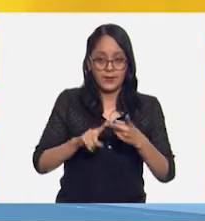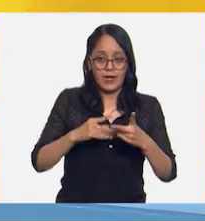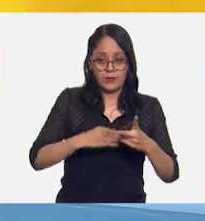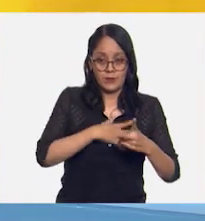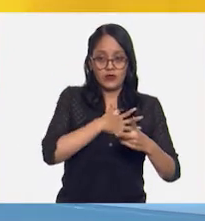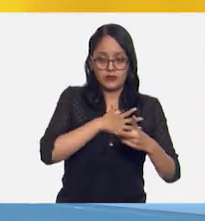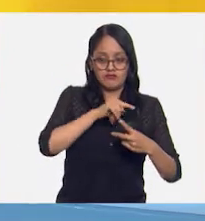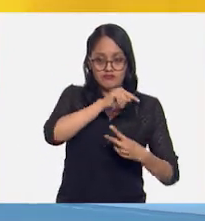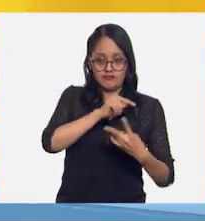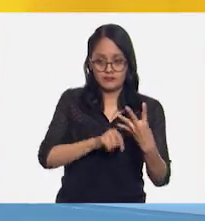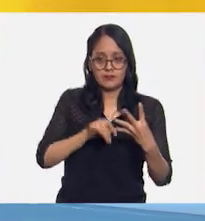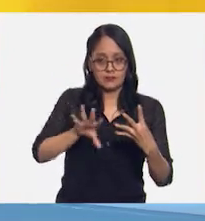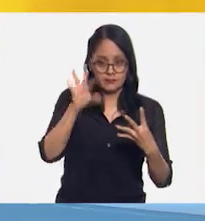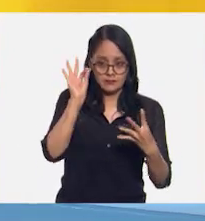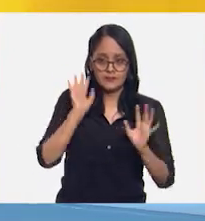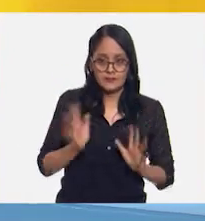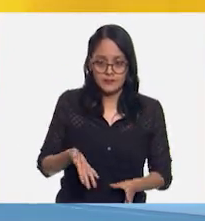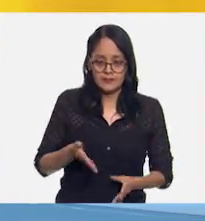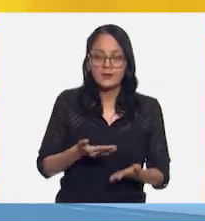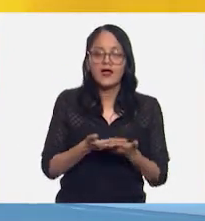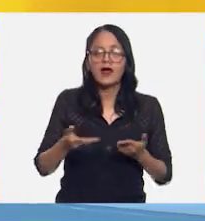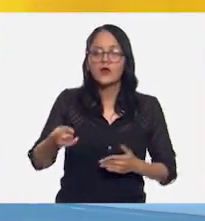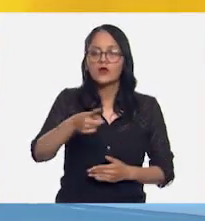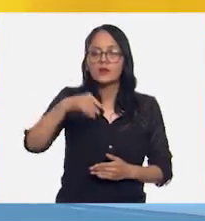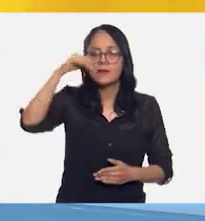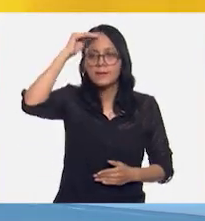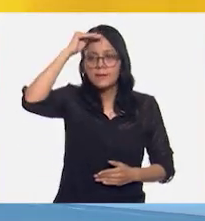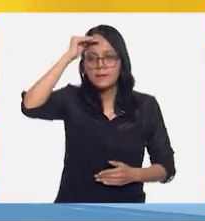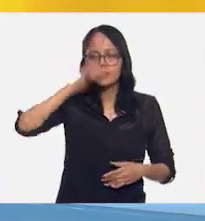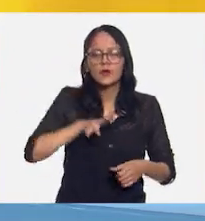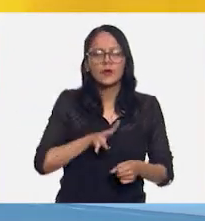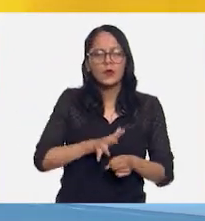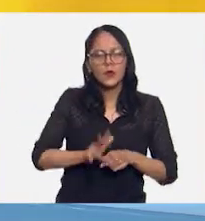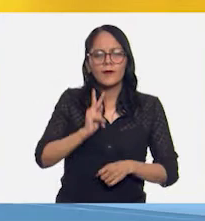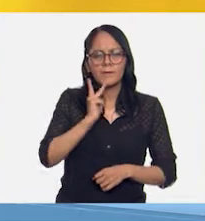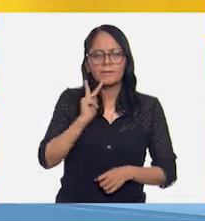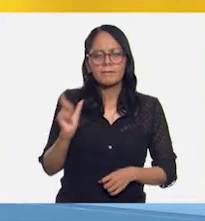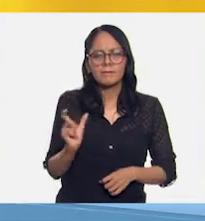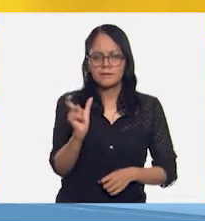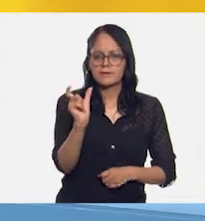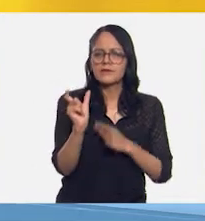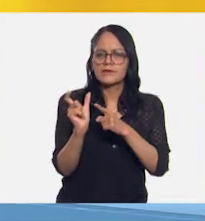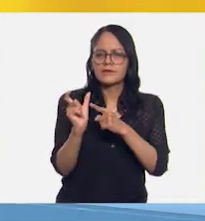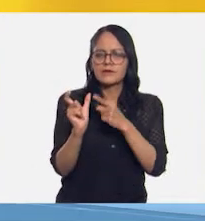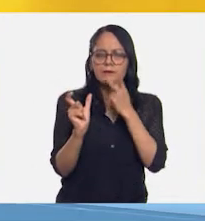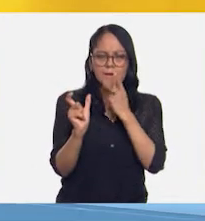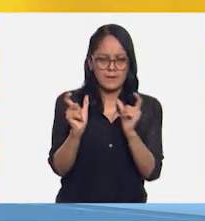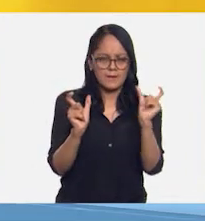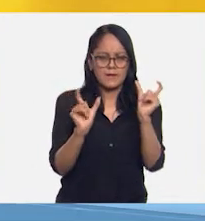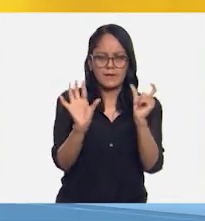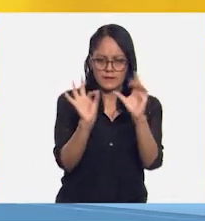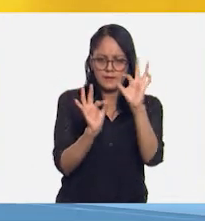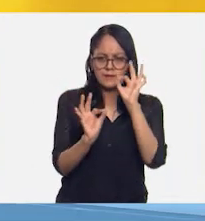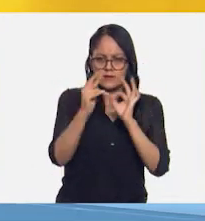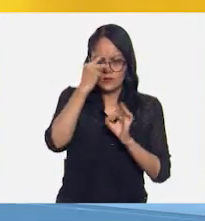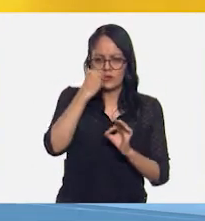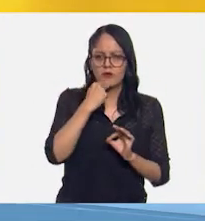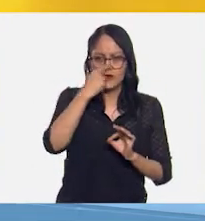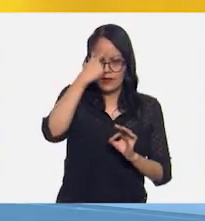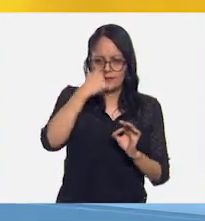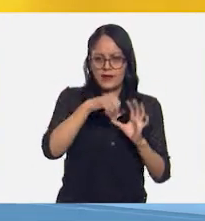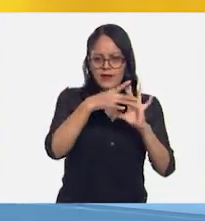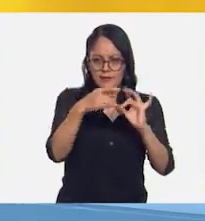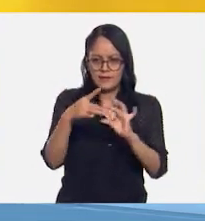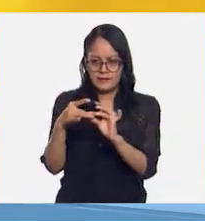y sentimientos de su poema, reflexionen sobre las palabras que podrían servirles para realizar las descripciones. Les